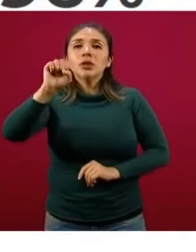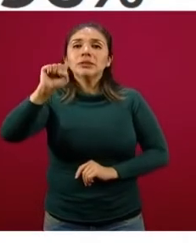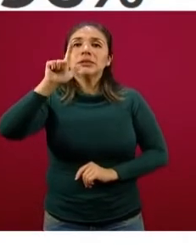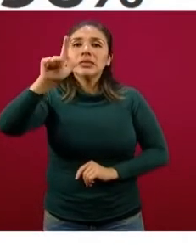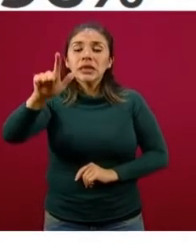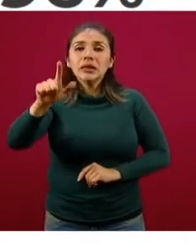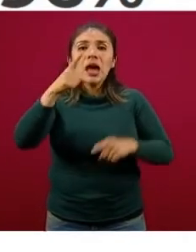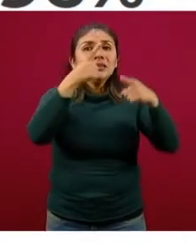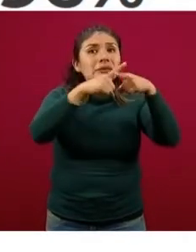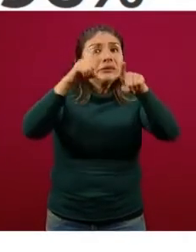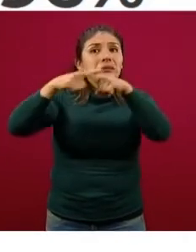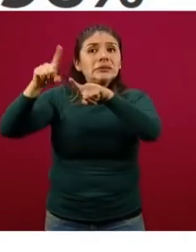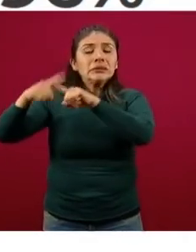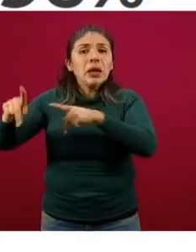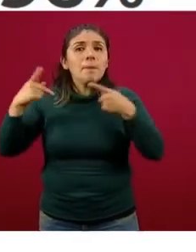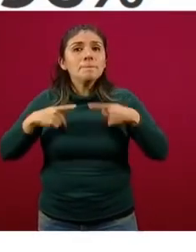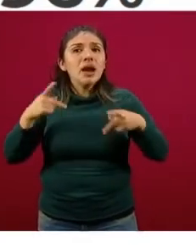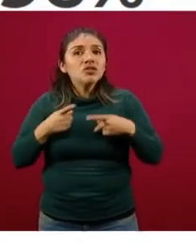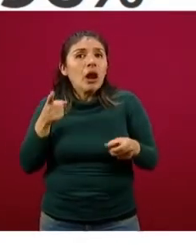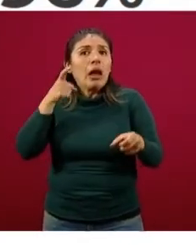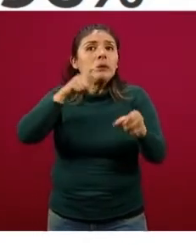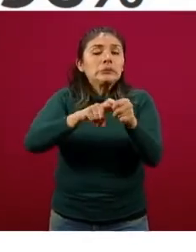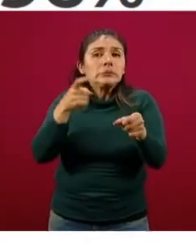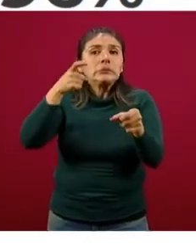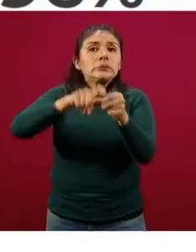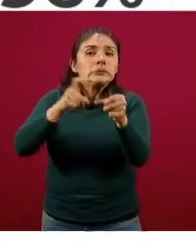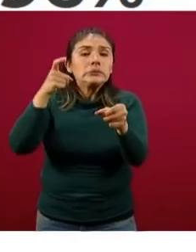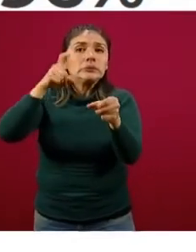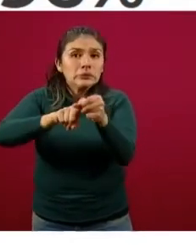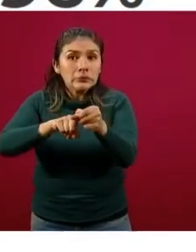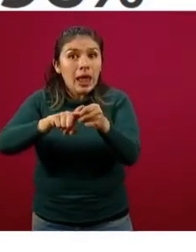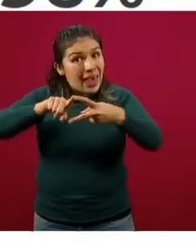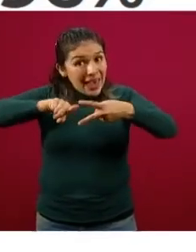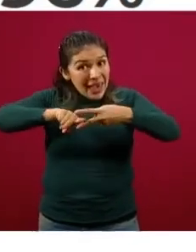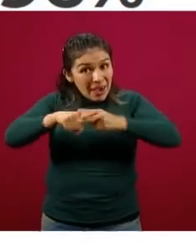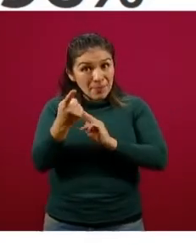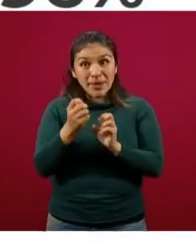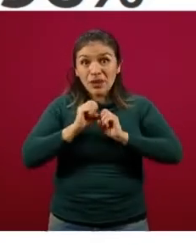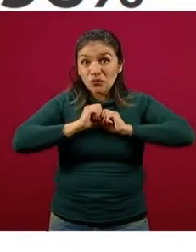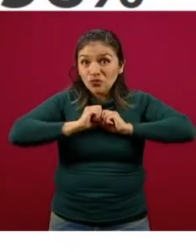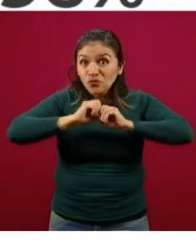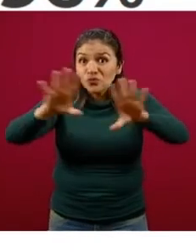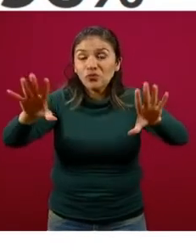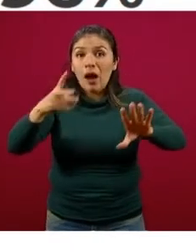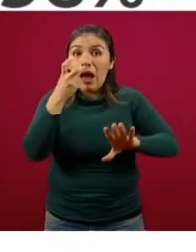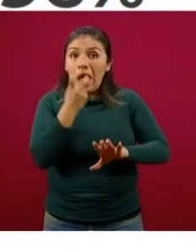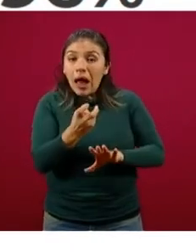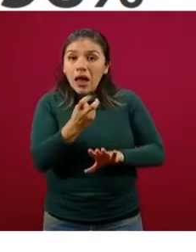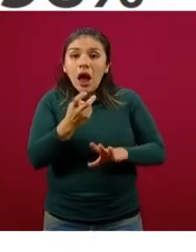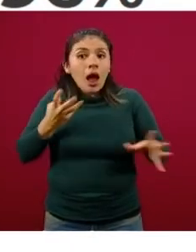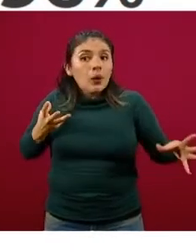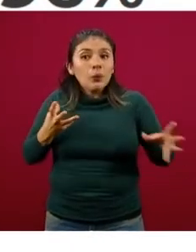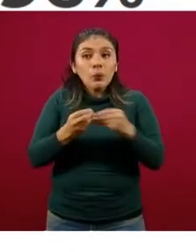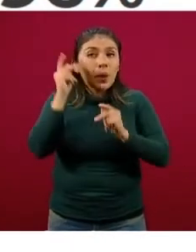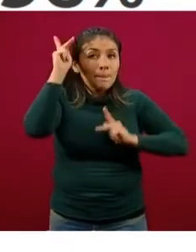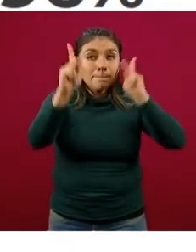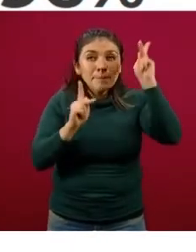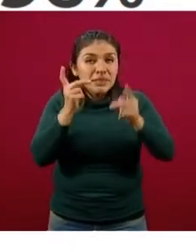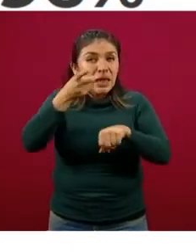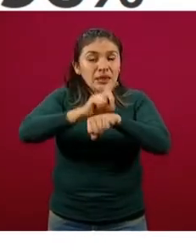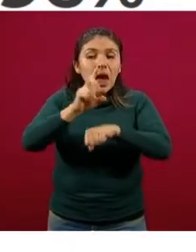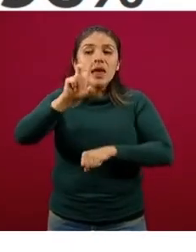16.180.967 diferentes usuarios desde que se lanzó, con un total de visitas de más